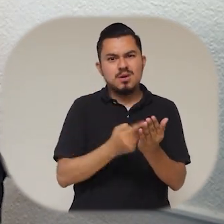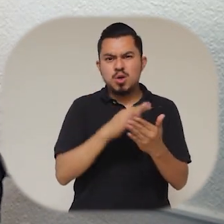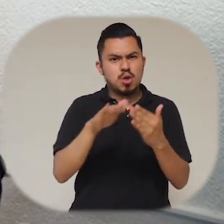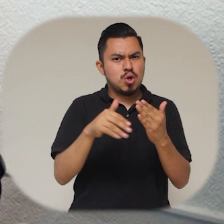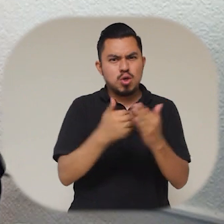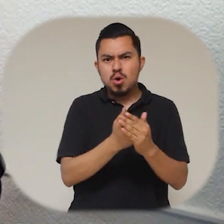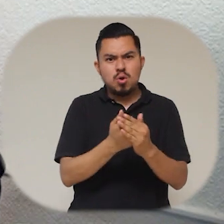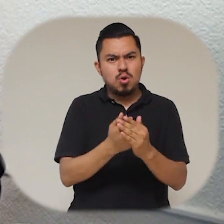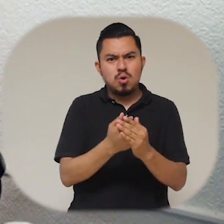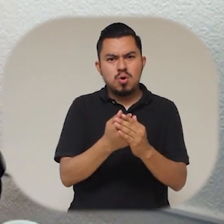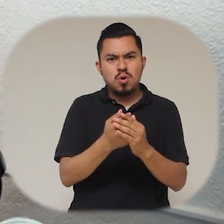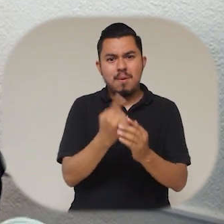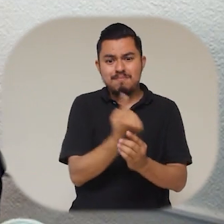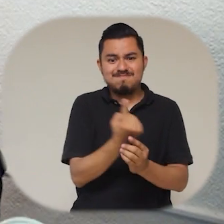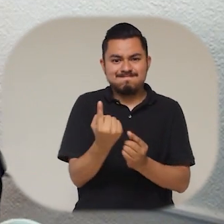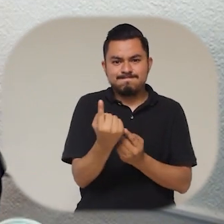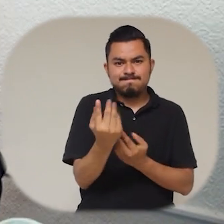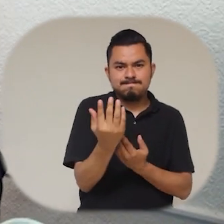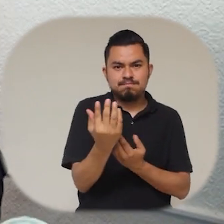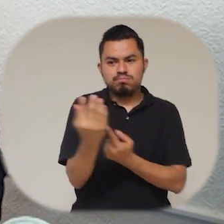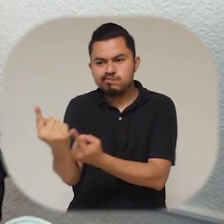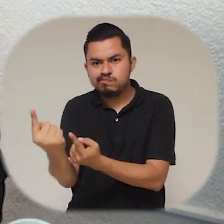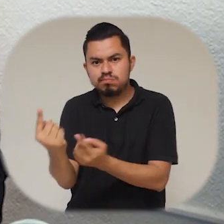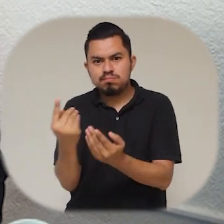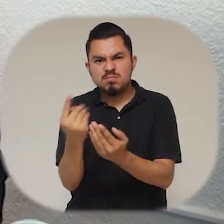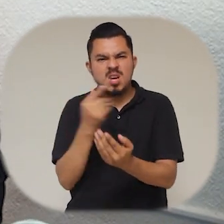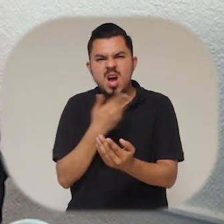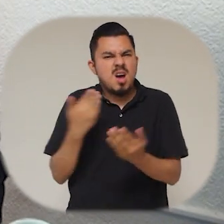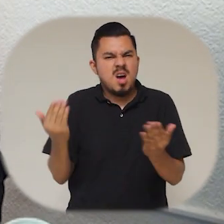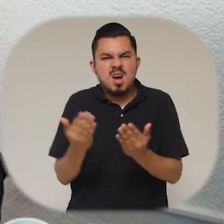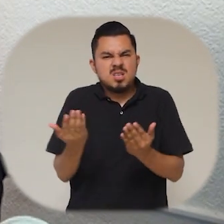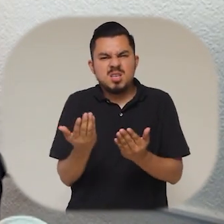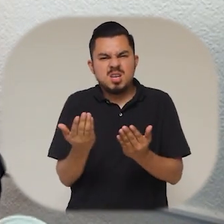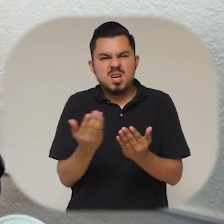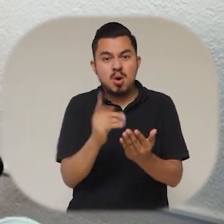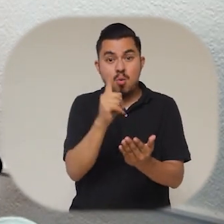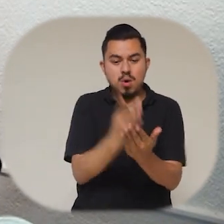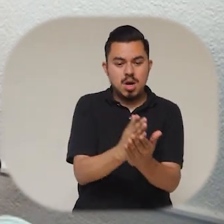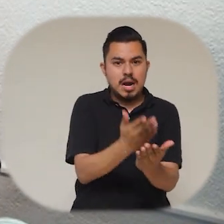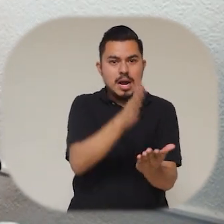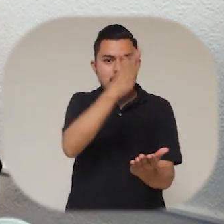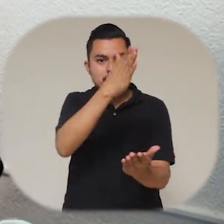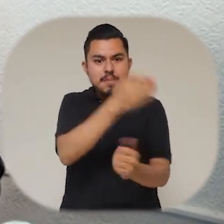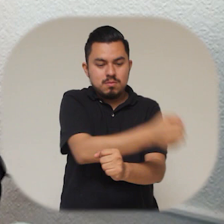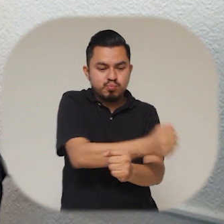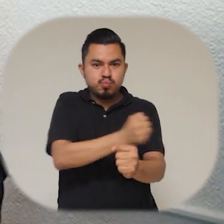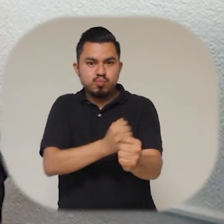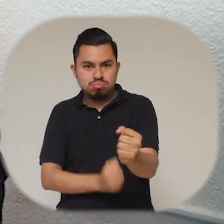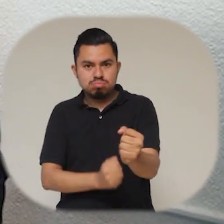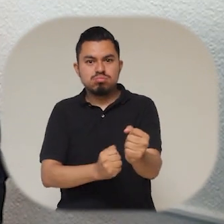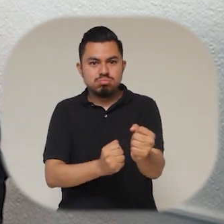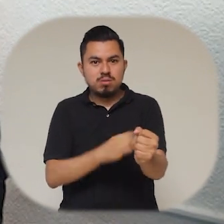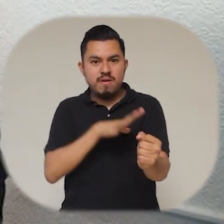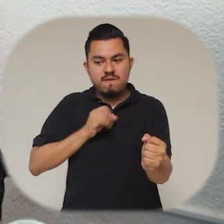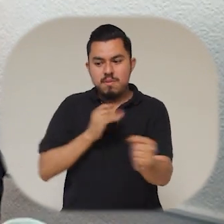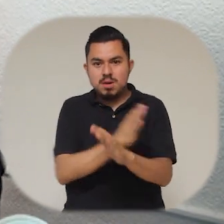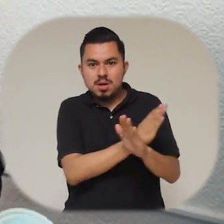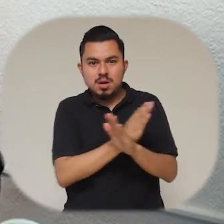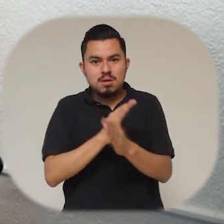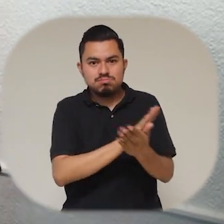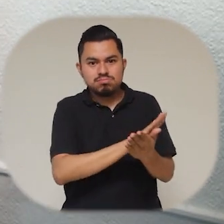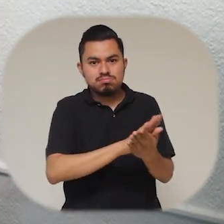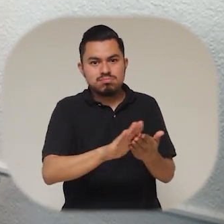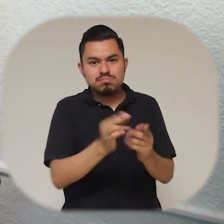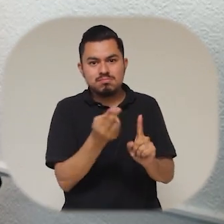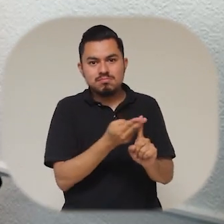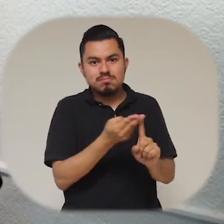Éxodo 12:3 dice: hablad a toda la congregación de Israel diciendo, en el 10 de este mes tómese cada uno un cordero según las familias de los padres,